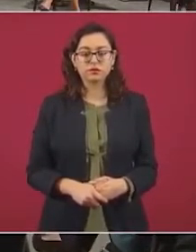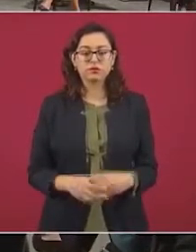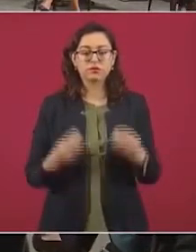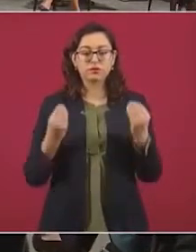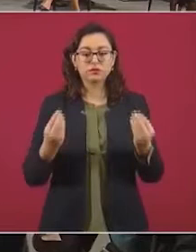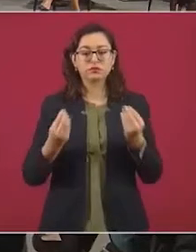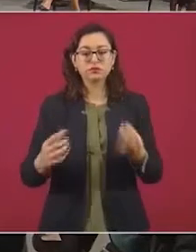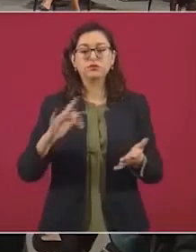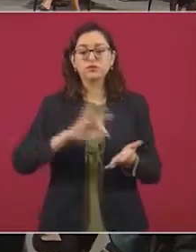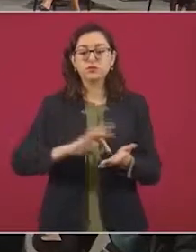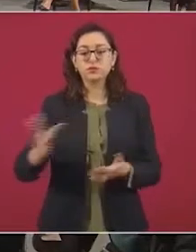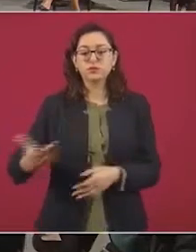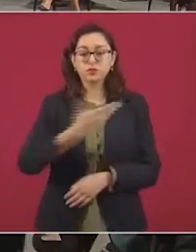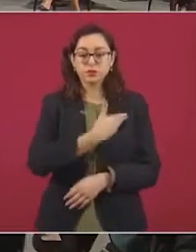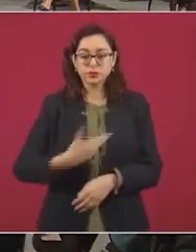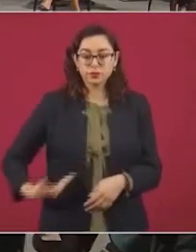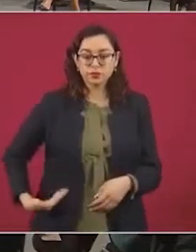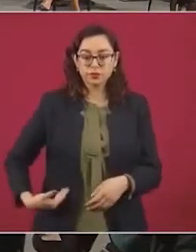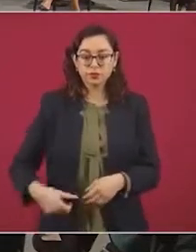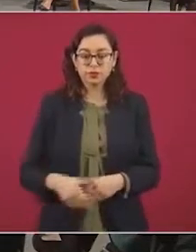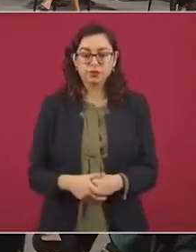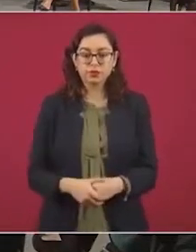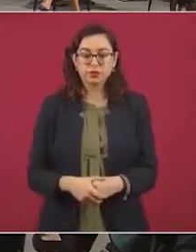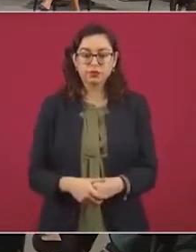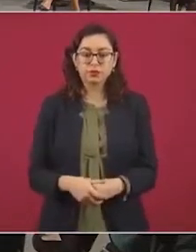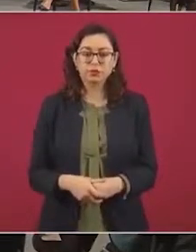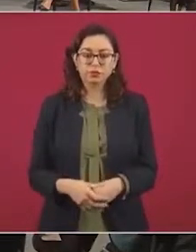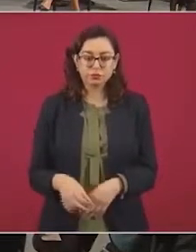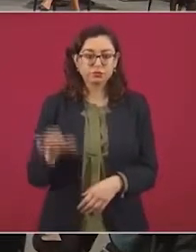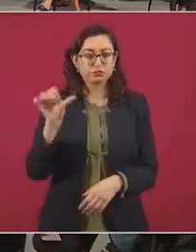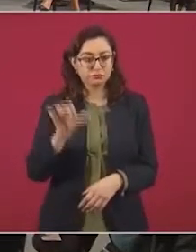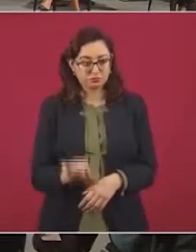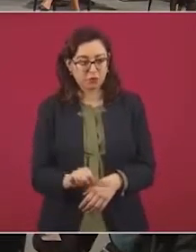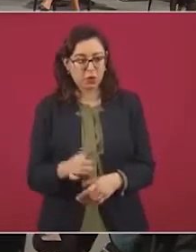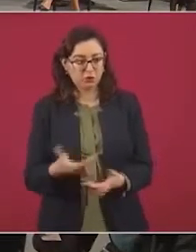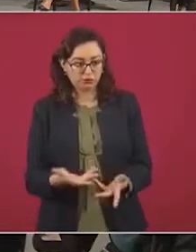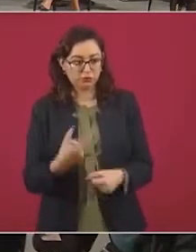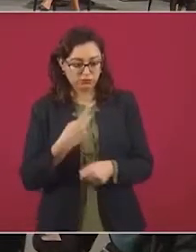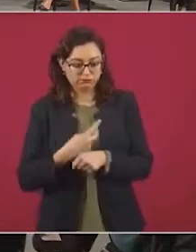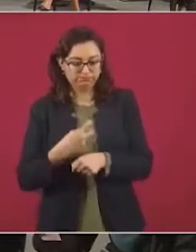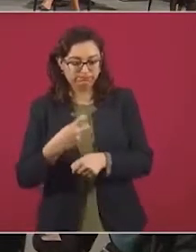Muchas gracias, señor presidente, por invitarnos a este evento.